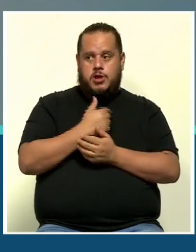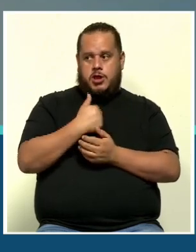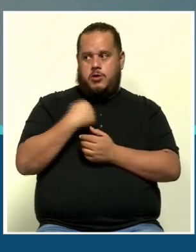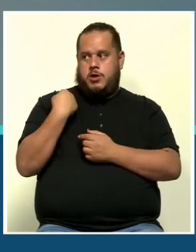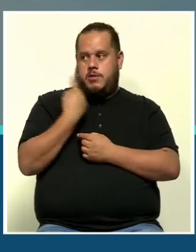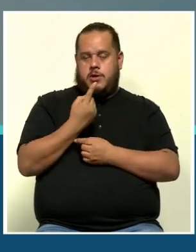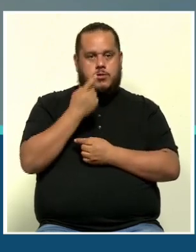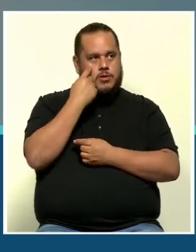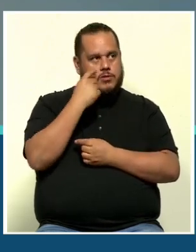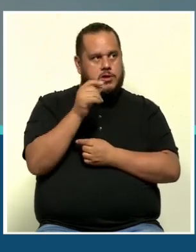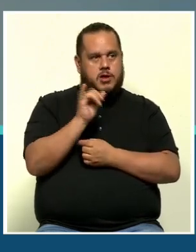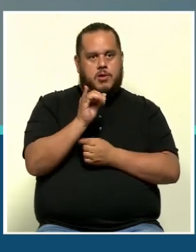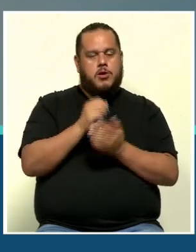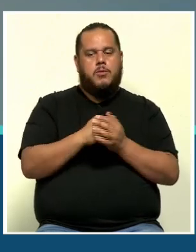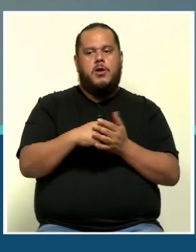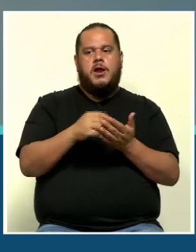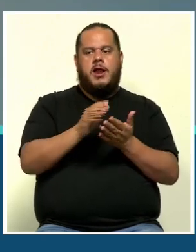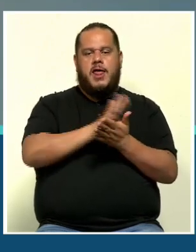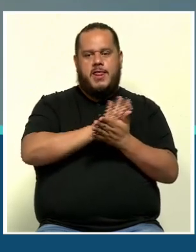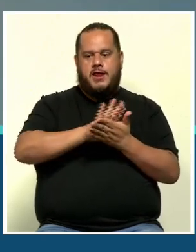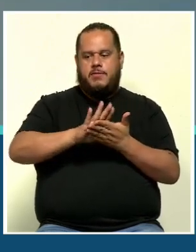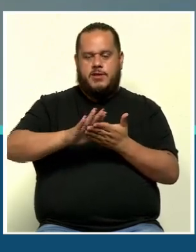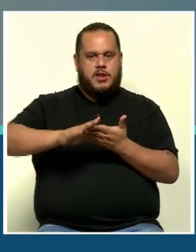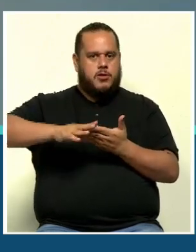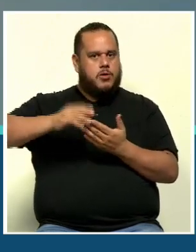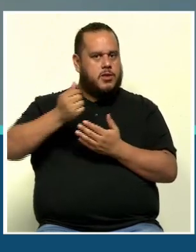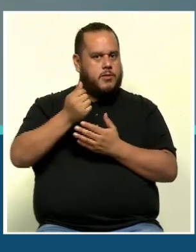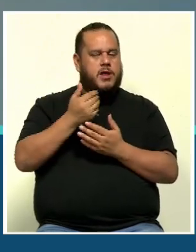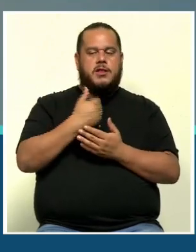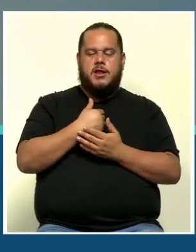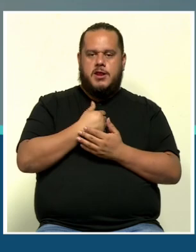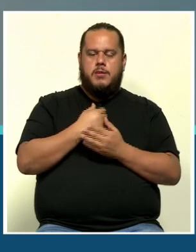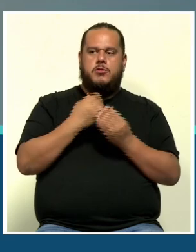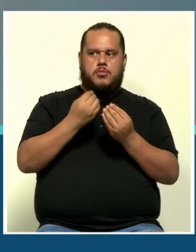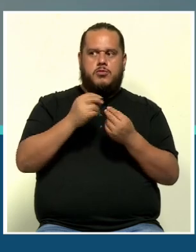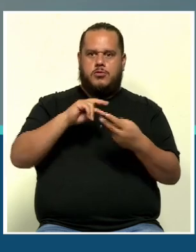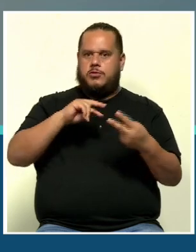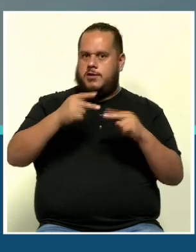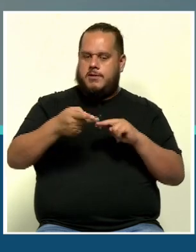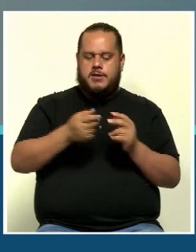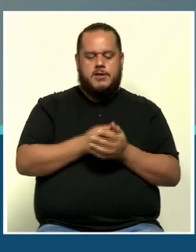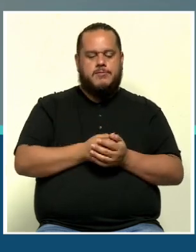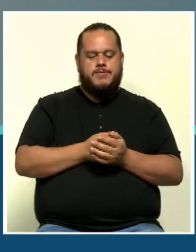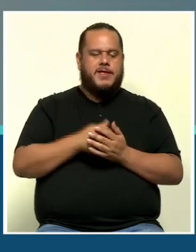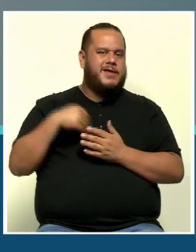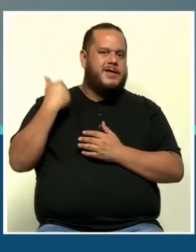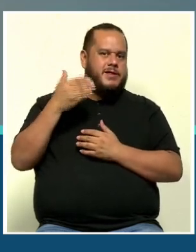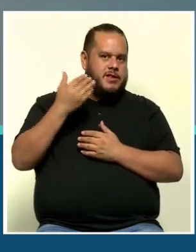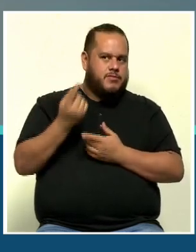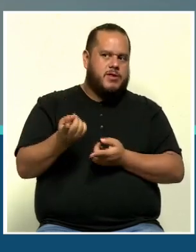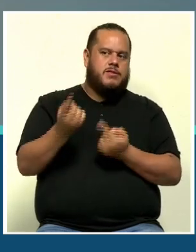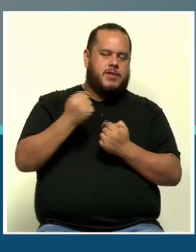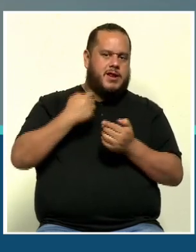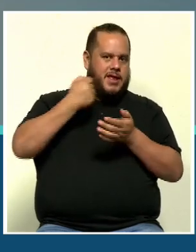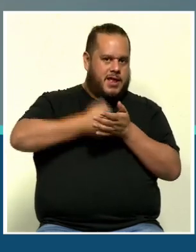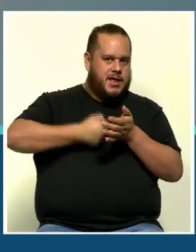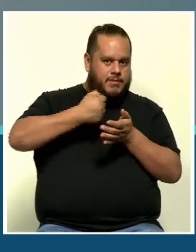una fiscalía como la de legitimación de capitales, donde también tenemos grandes reveses, luego vienen en